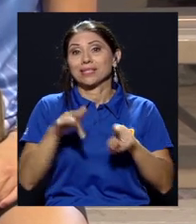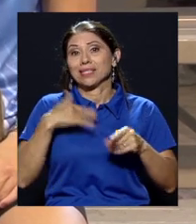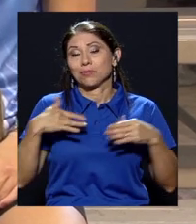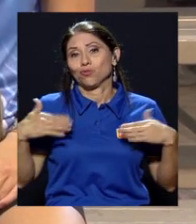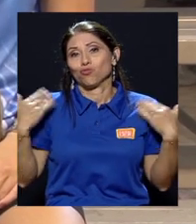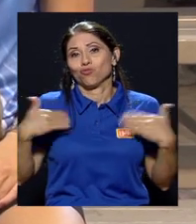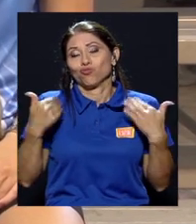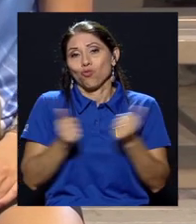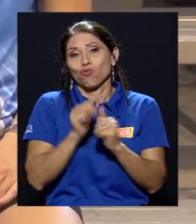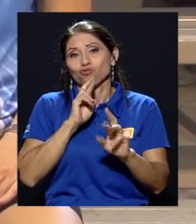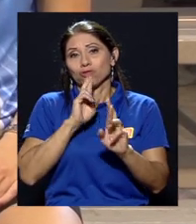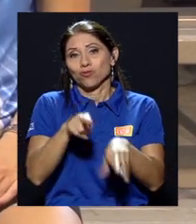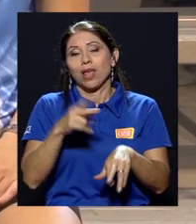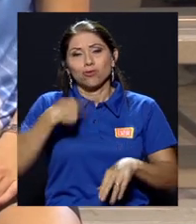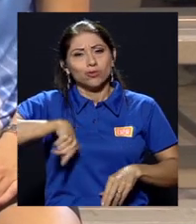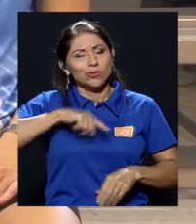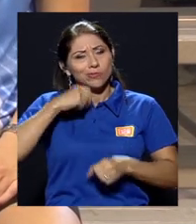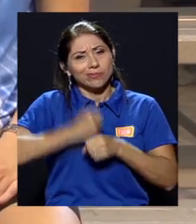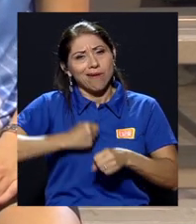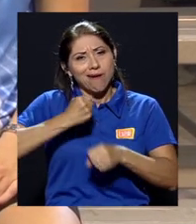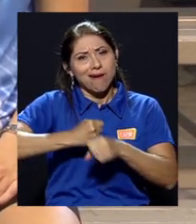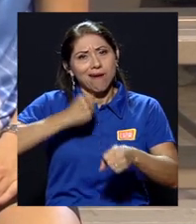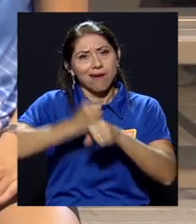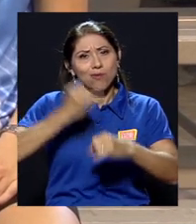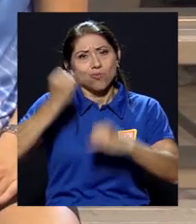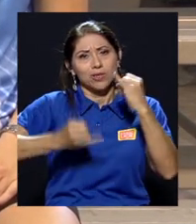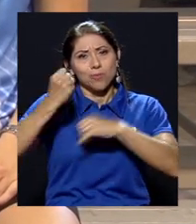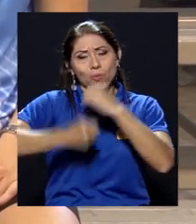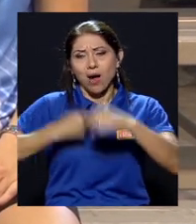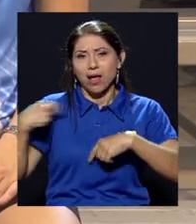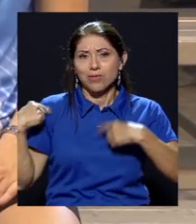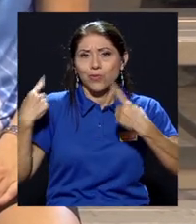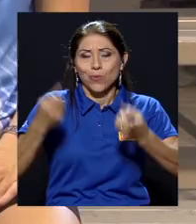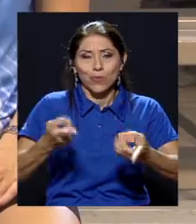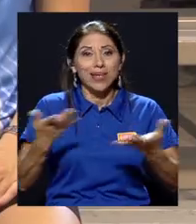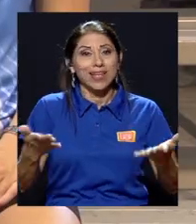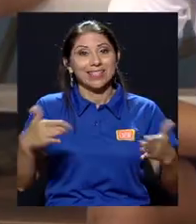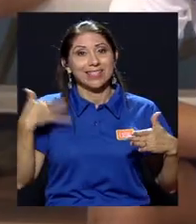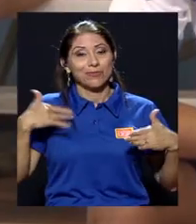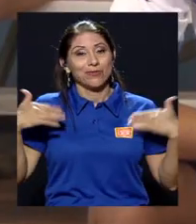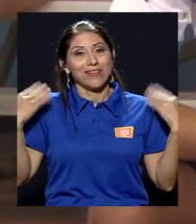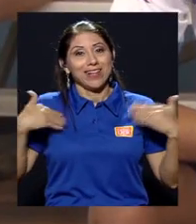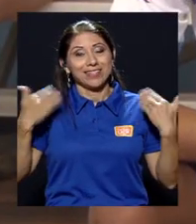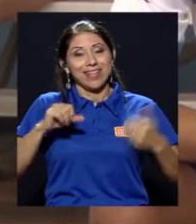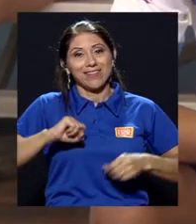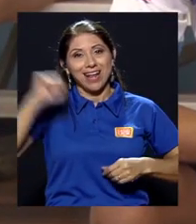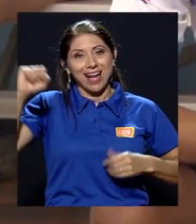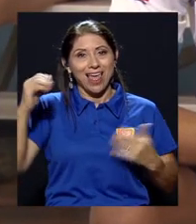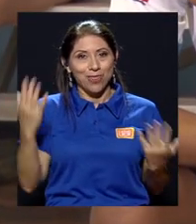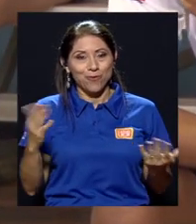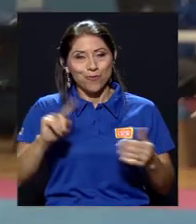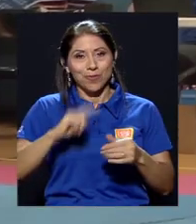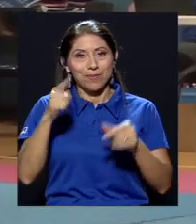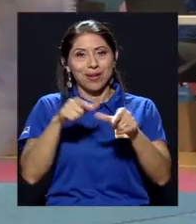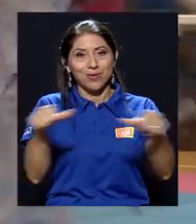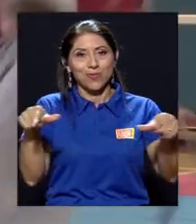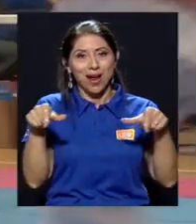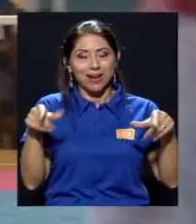con los resultados porque es por lo que hemos trabajado todo este último año. Y muy felices de haber ganado el primer